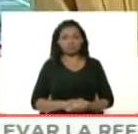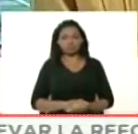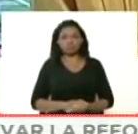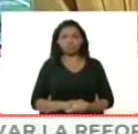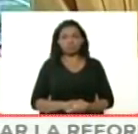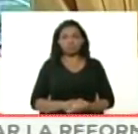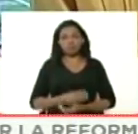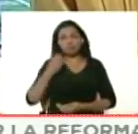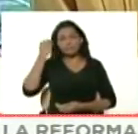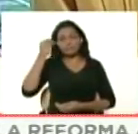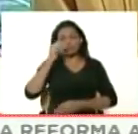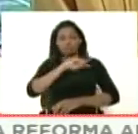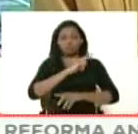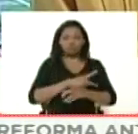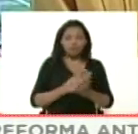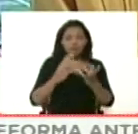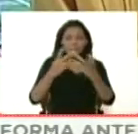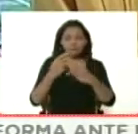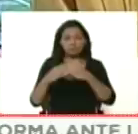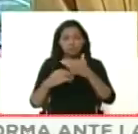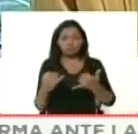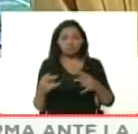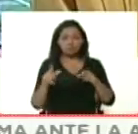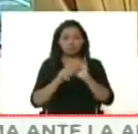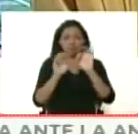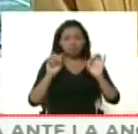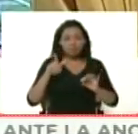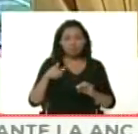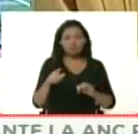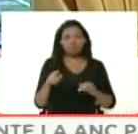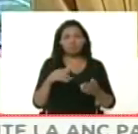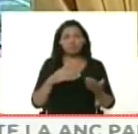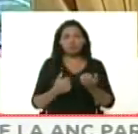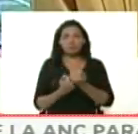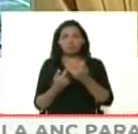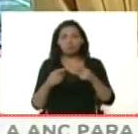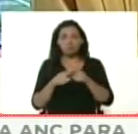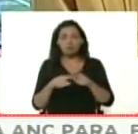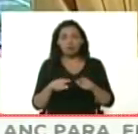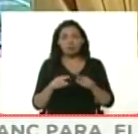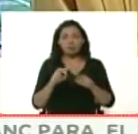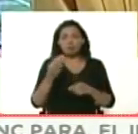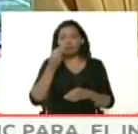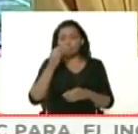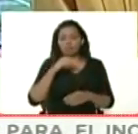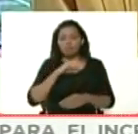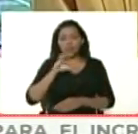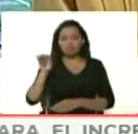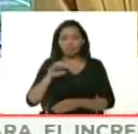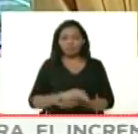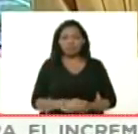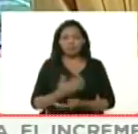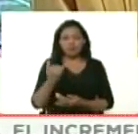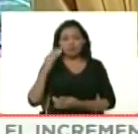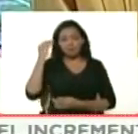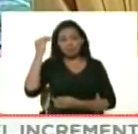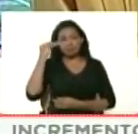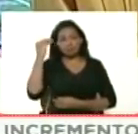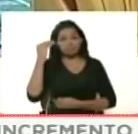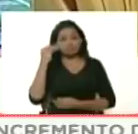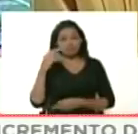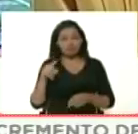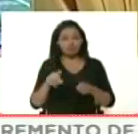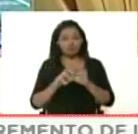Piensen en fortalecer sus empresas para fortalecer la seguridad y soberanía alimentaria del país. Hay que